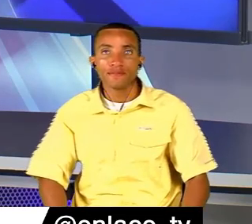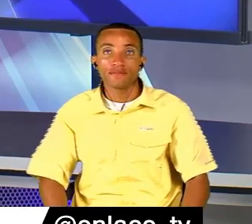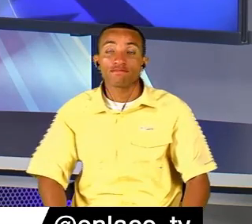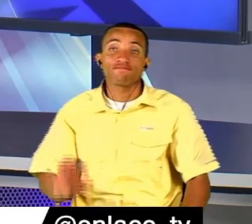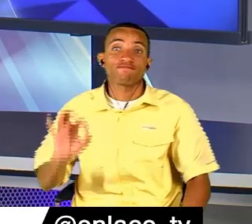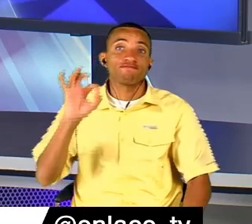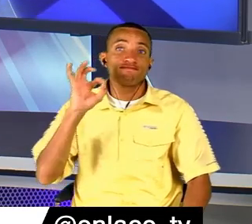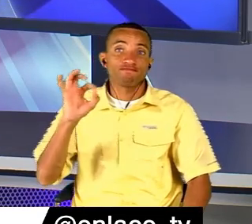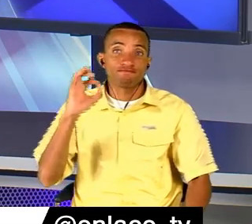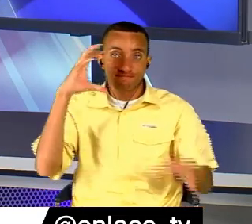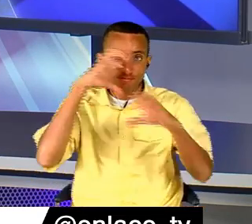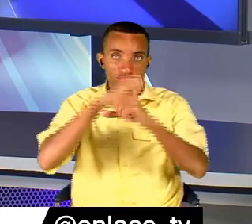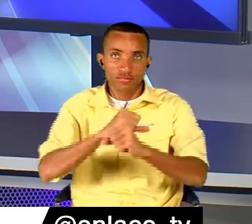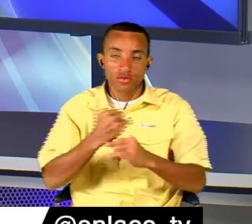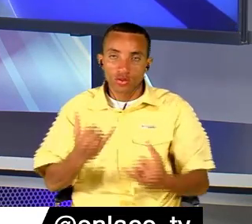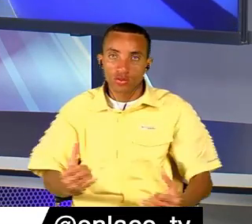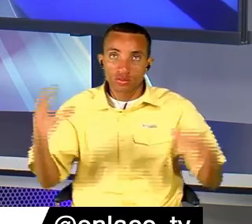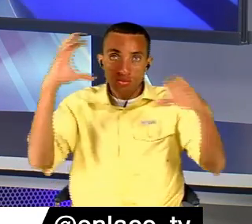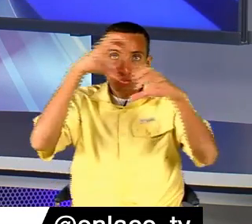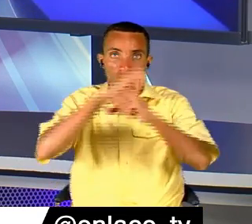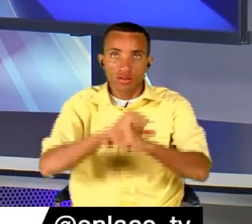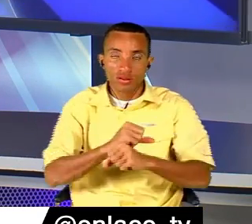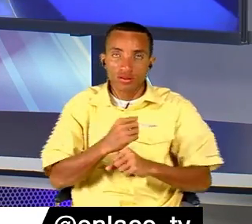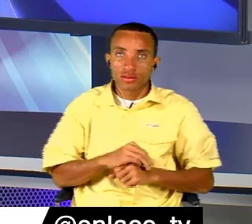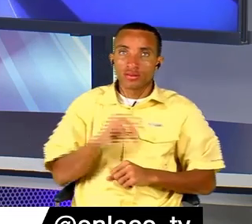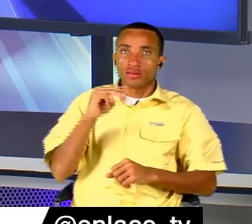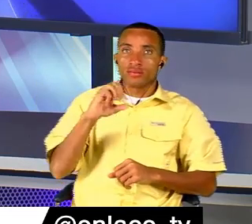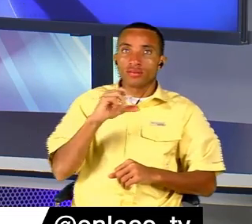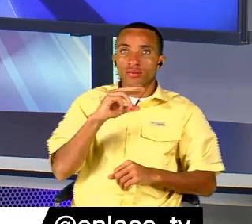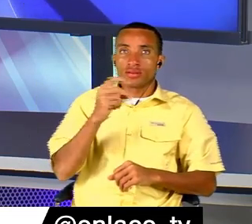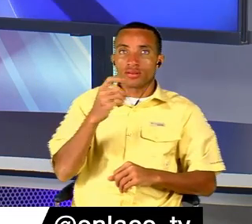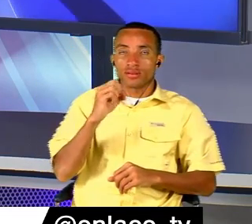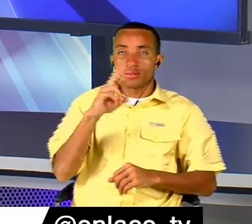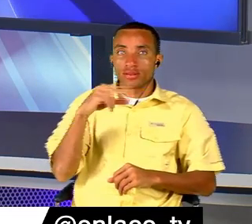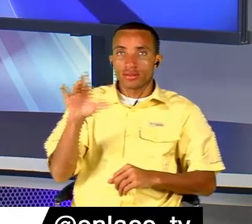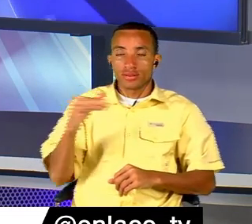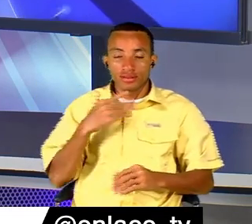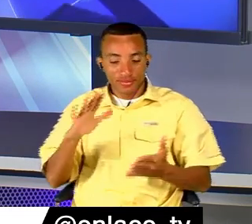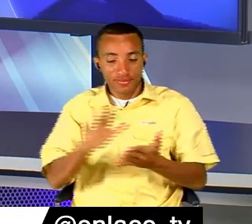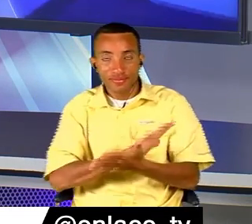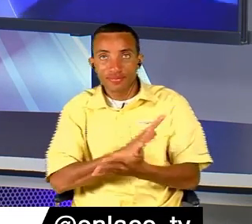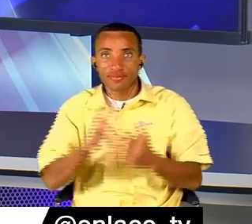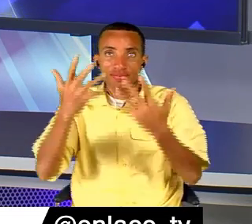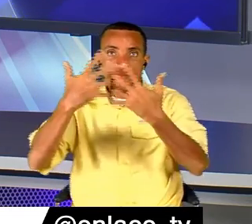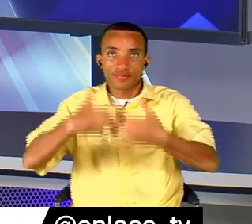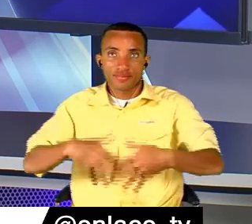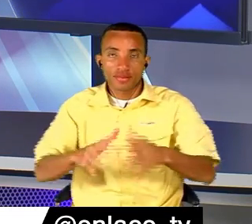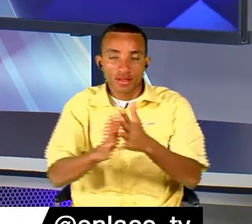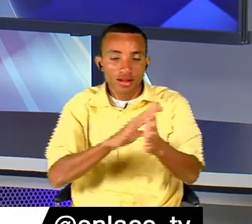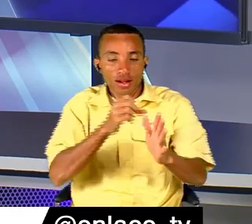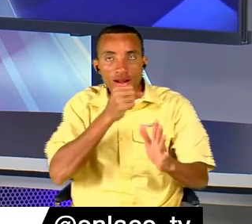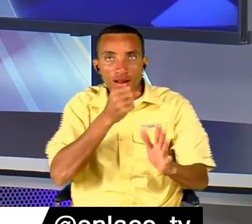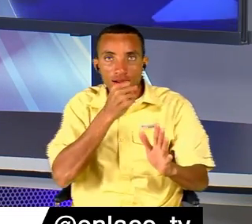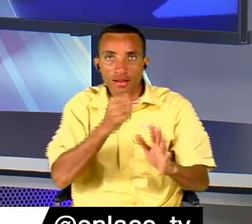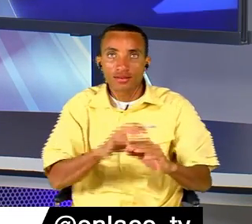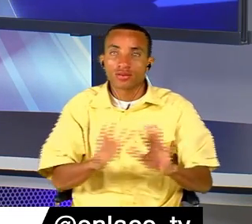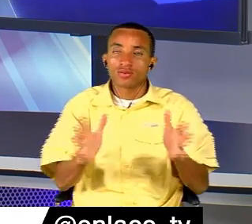Excelente noche. Y esta noche el magazine empresarial, el magazine Noti Empresa, entrega una nueva versión de los